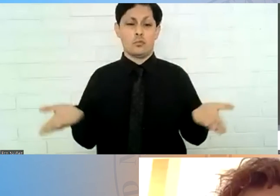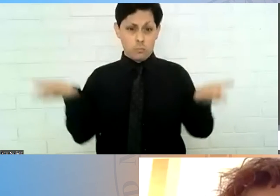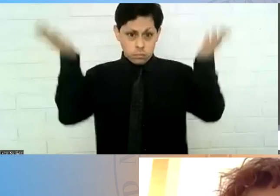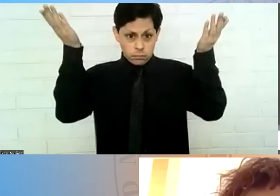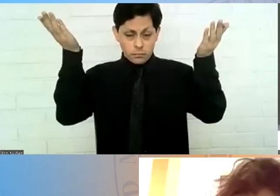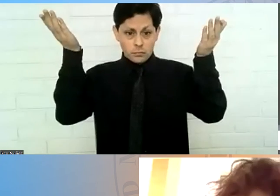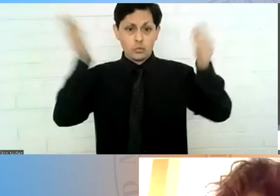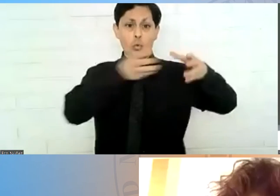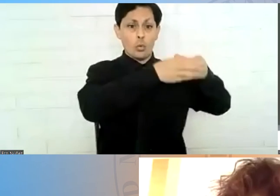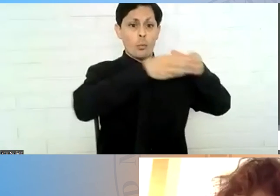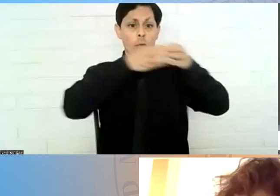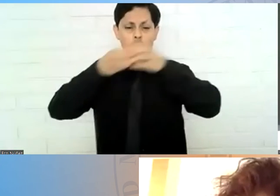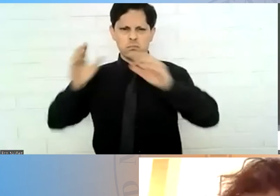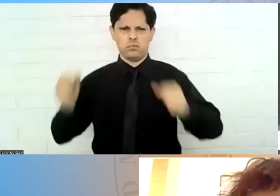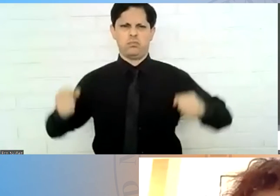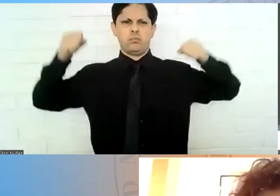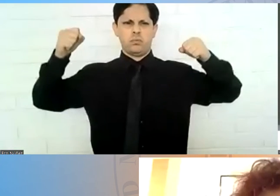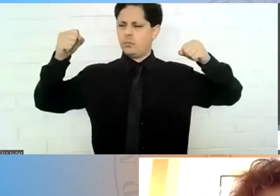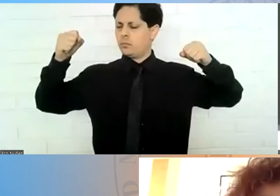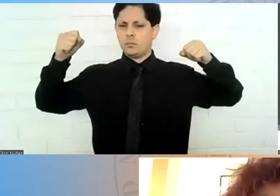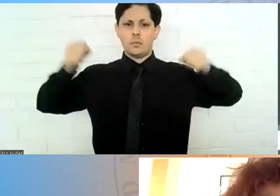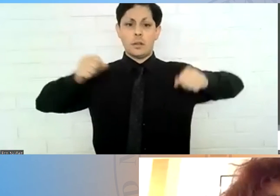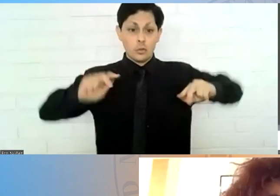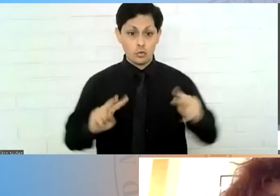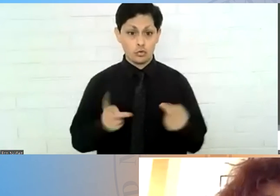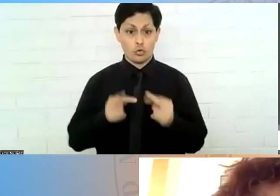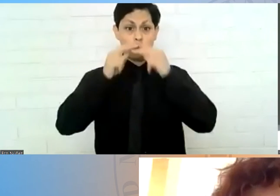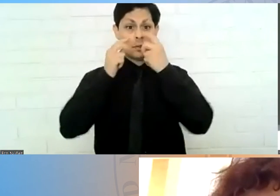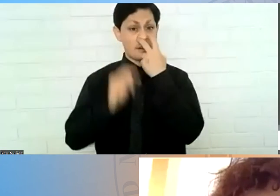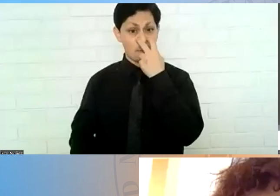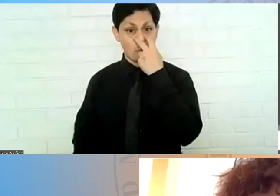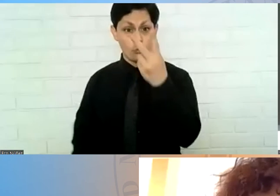también construimos y reconstruimos a partir de estas nuevas visiones.